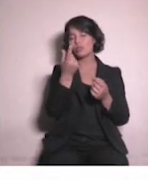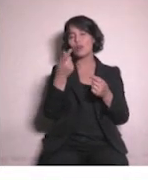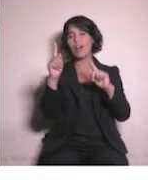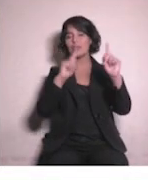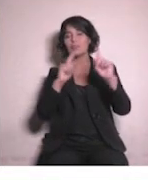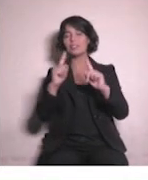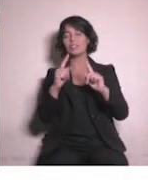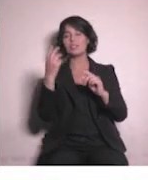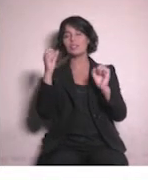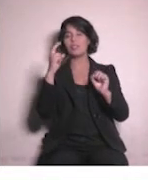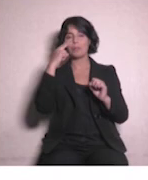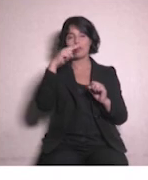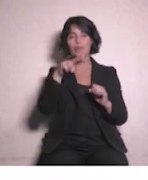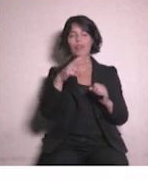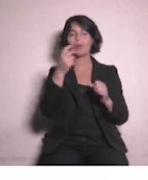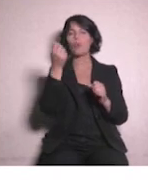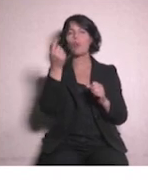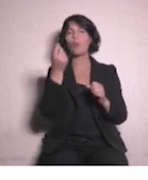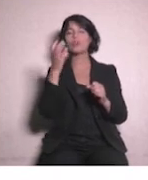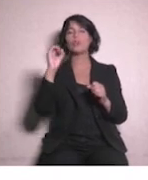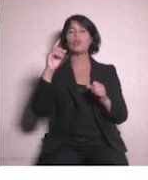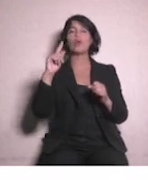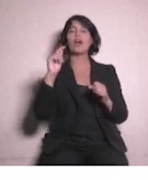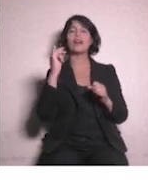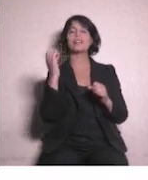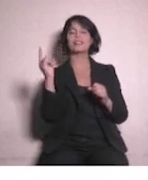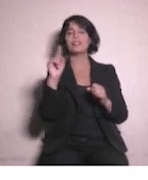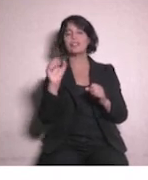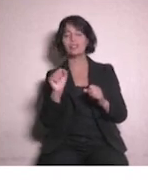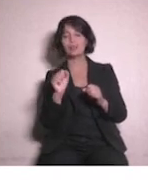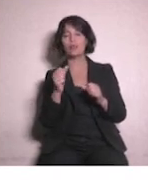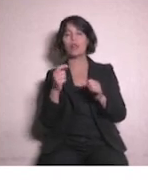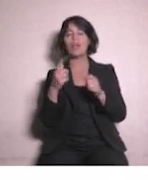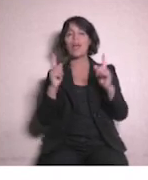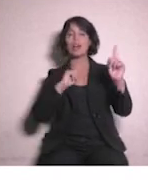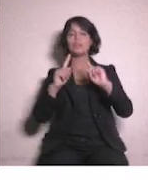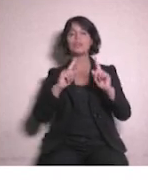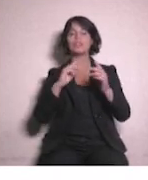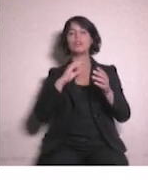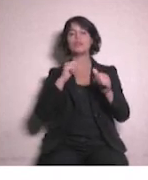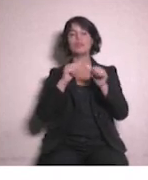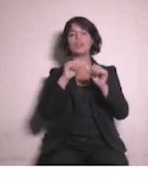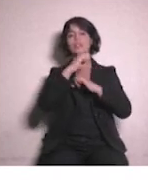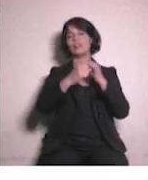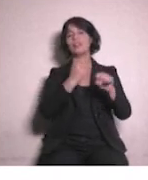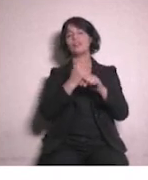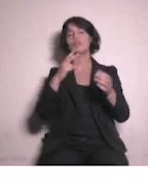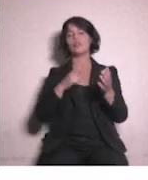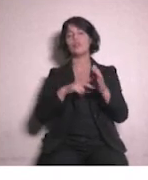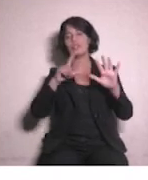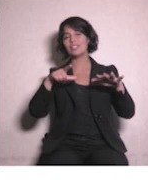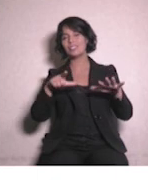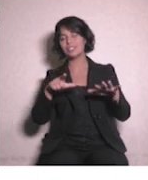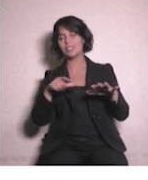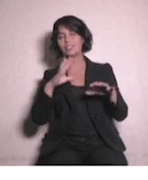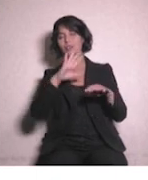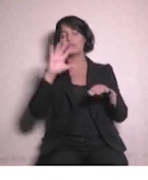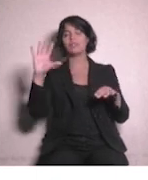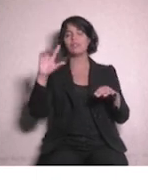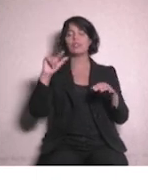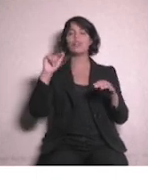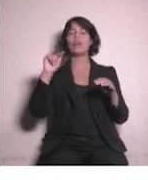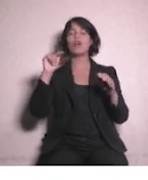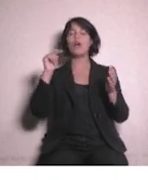que ver es cuántos fueron los activos promedio que tuvimos administrados durante el año 2017. Y fueron 55.700 millones